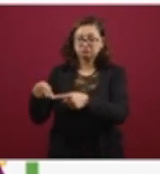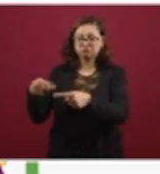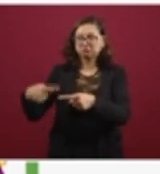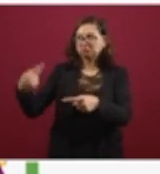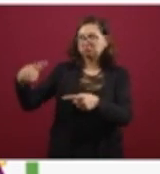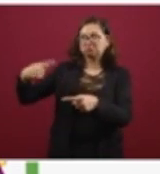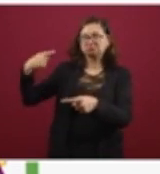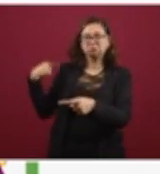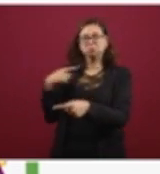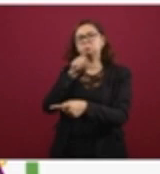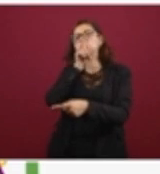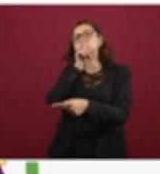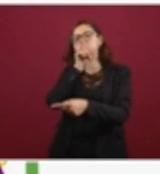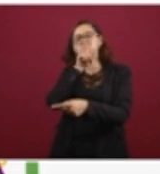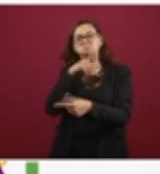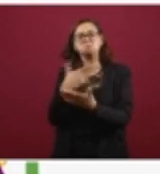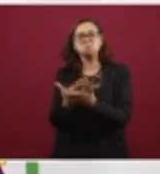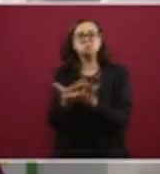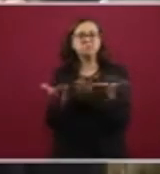siguiente lámina.